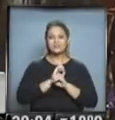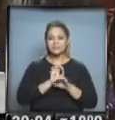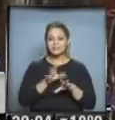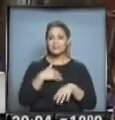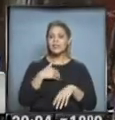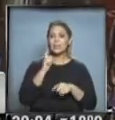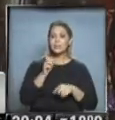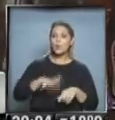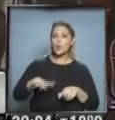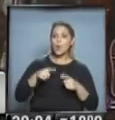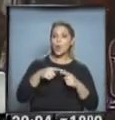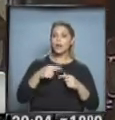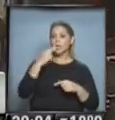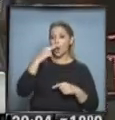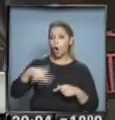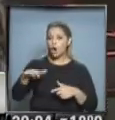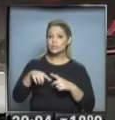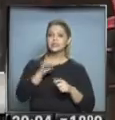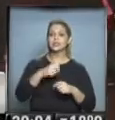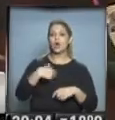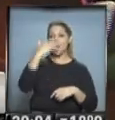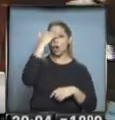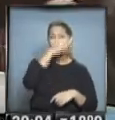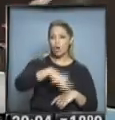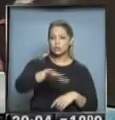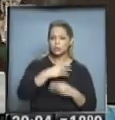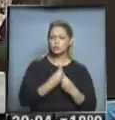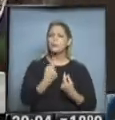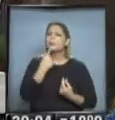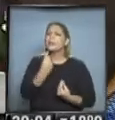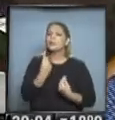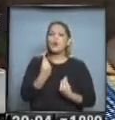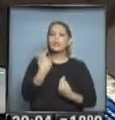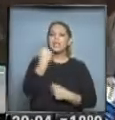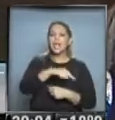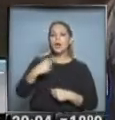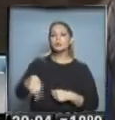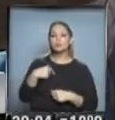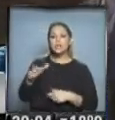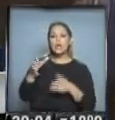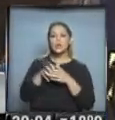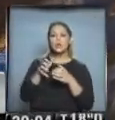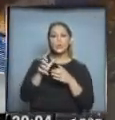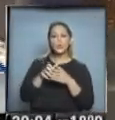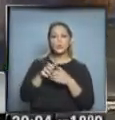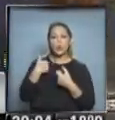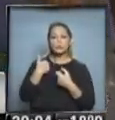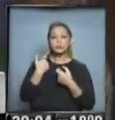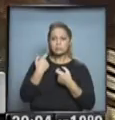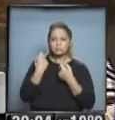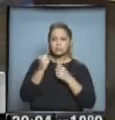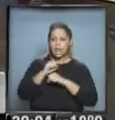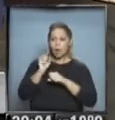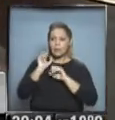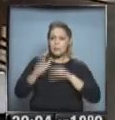en Constitución como en 11. Ahora, ¿cuáles son las razones por las cuales la fraternidad ha decidido llevar adelante este